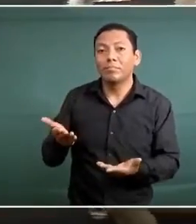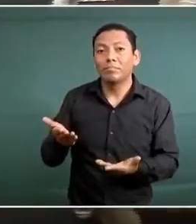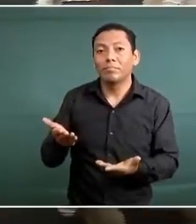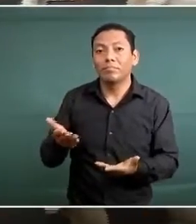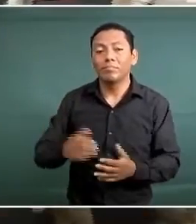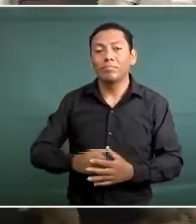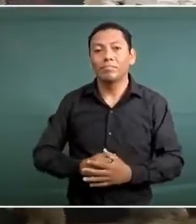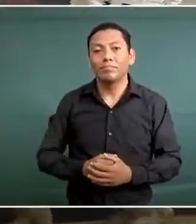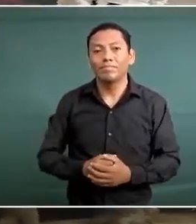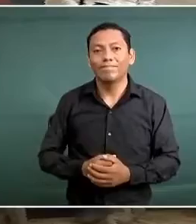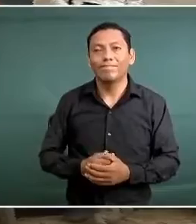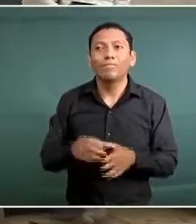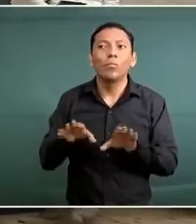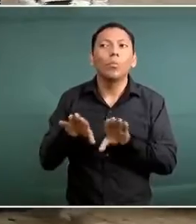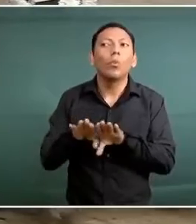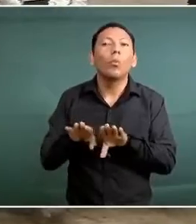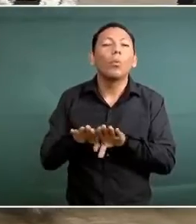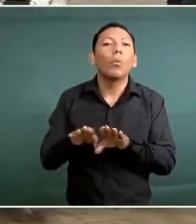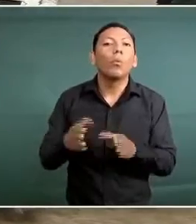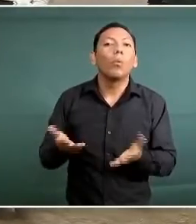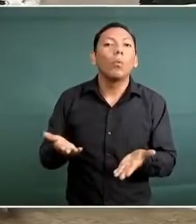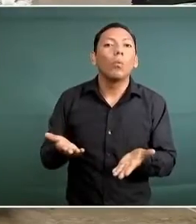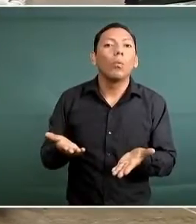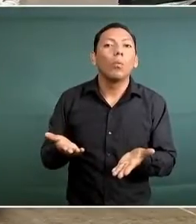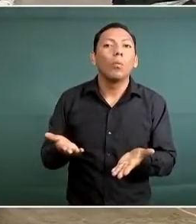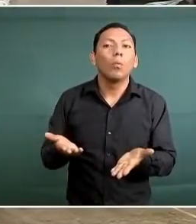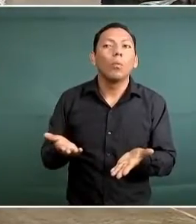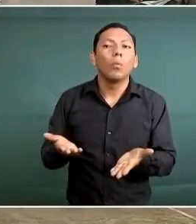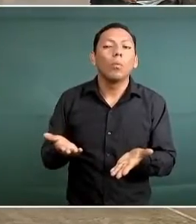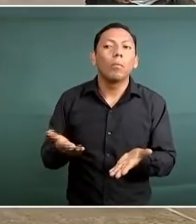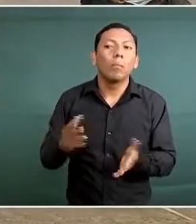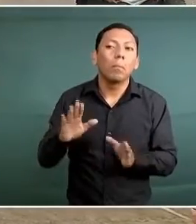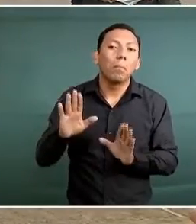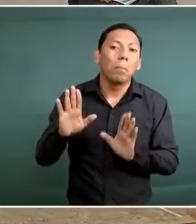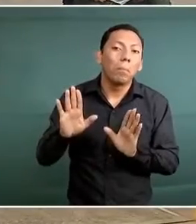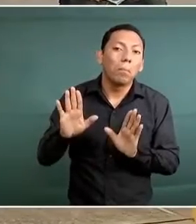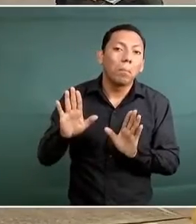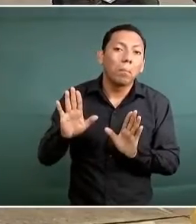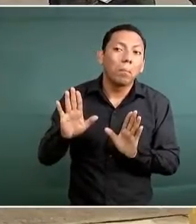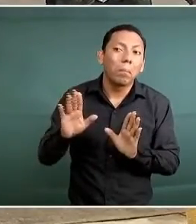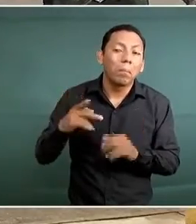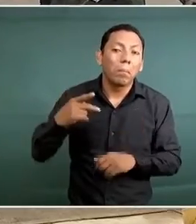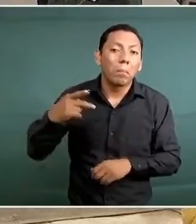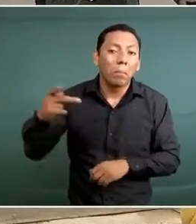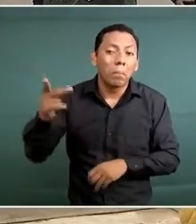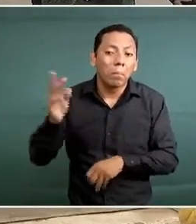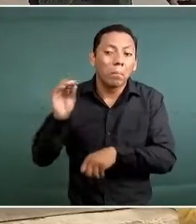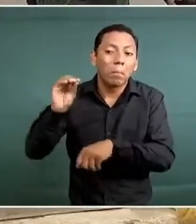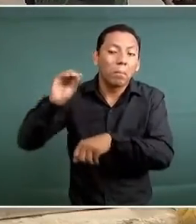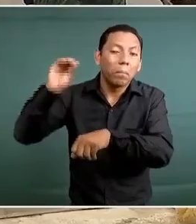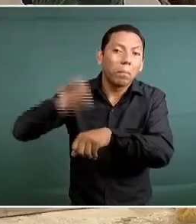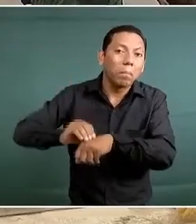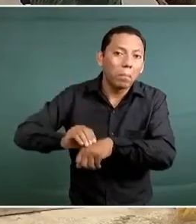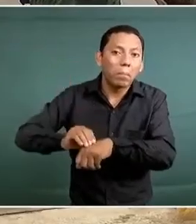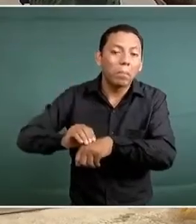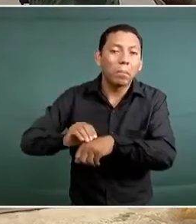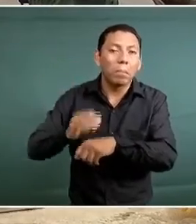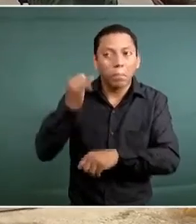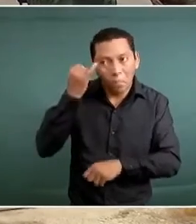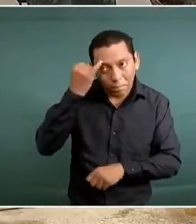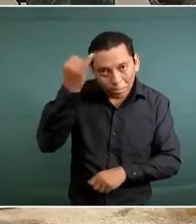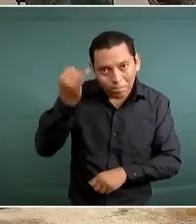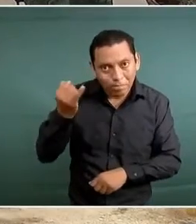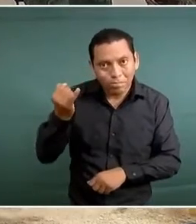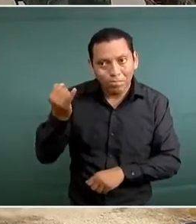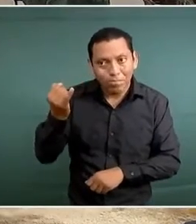como conviene esa modo pero si es